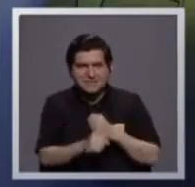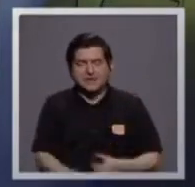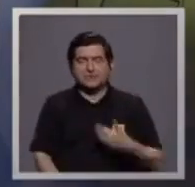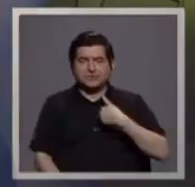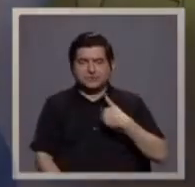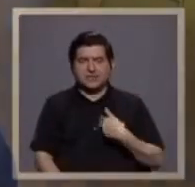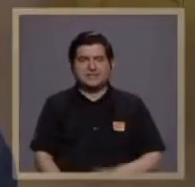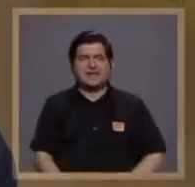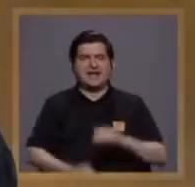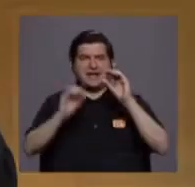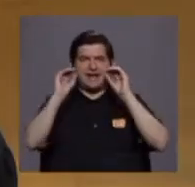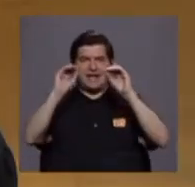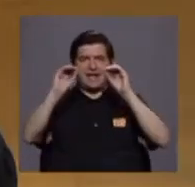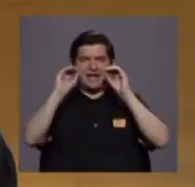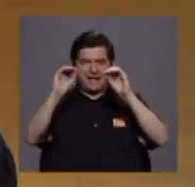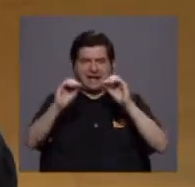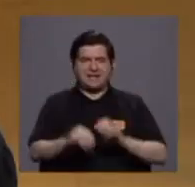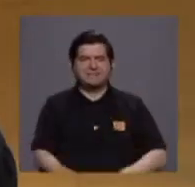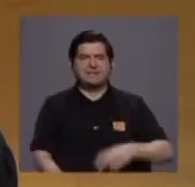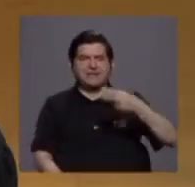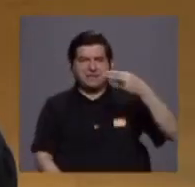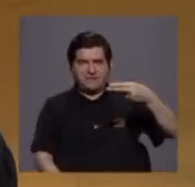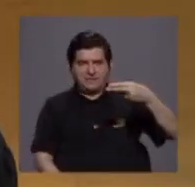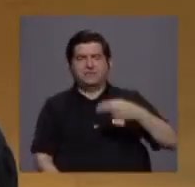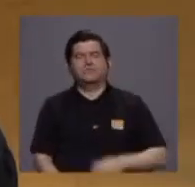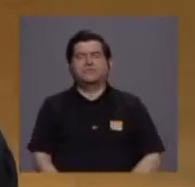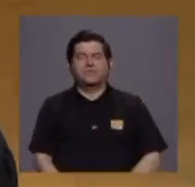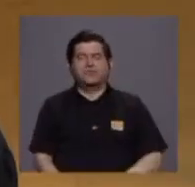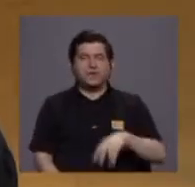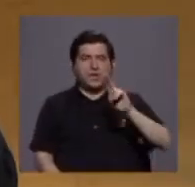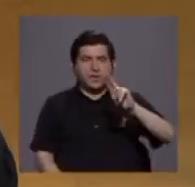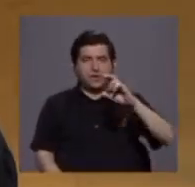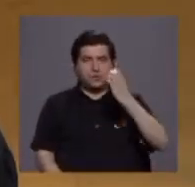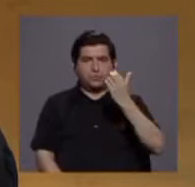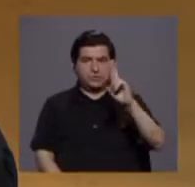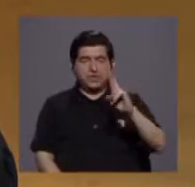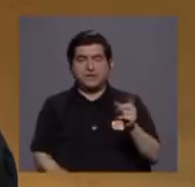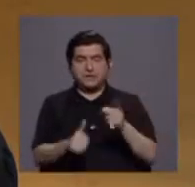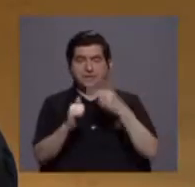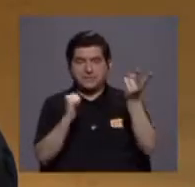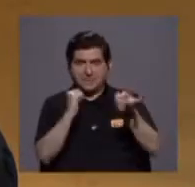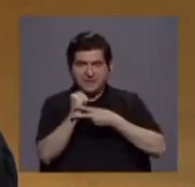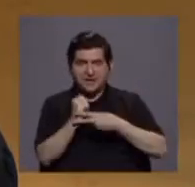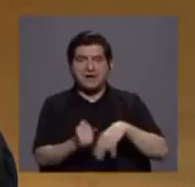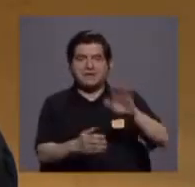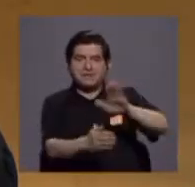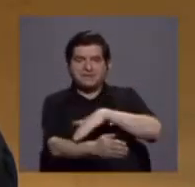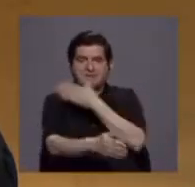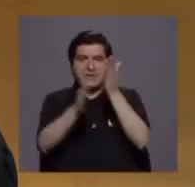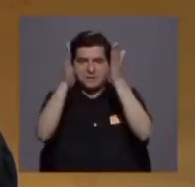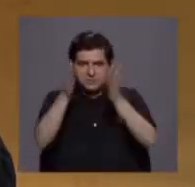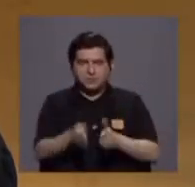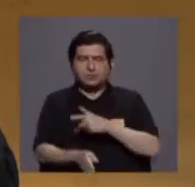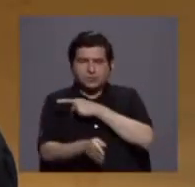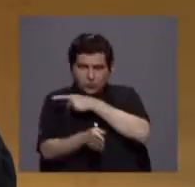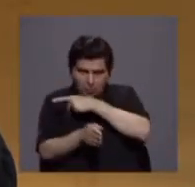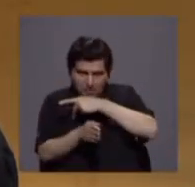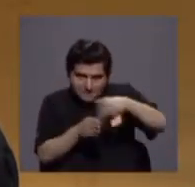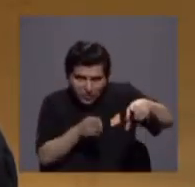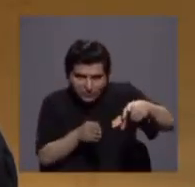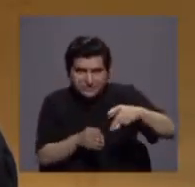cátedra Humboldt en la Universidad de Costa Rica, creo que es la primera vez que un músico de profesión, un músico